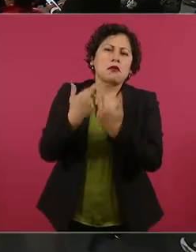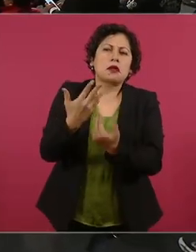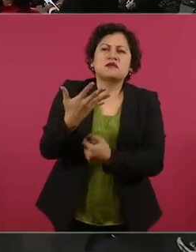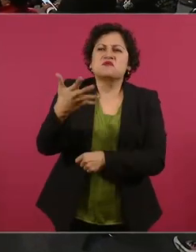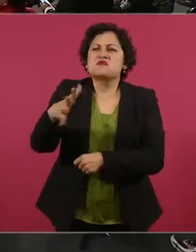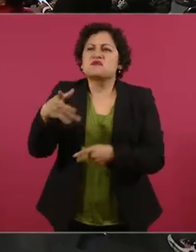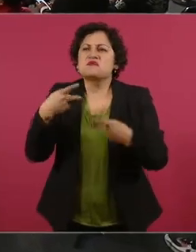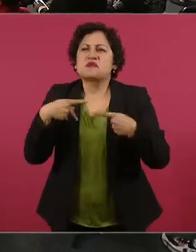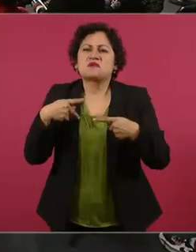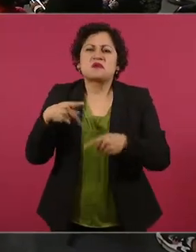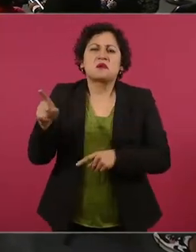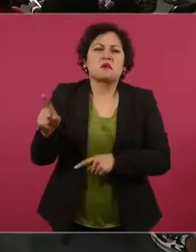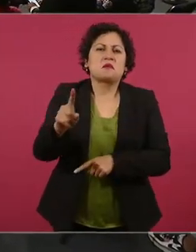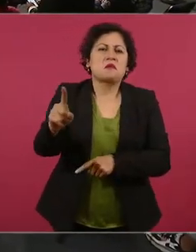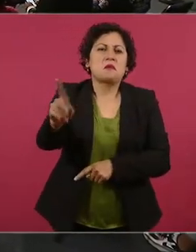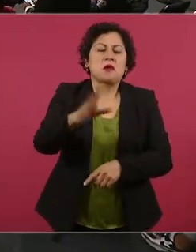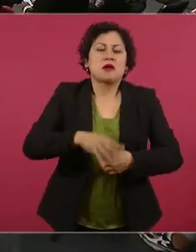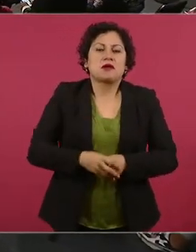Entonces,